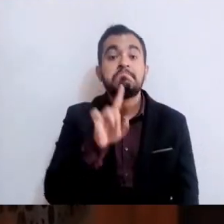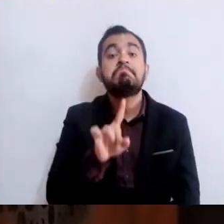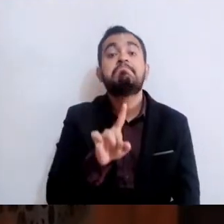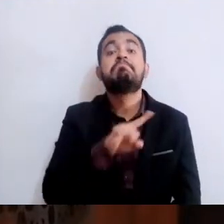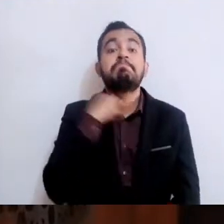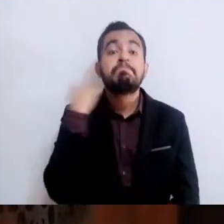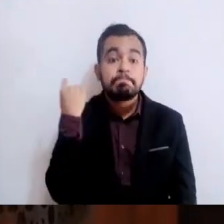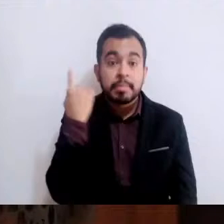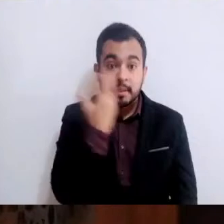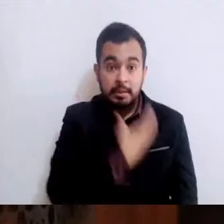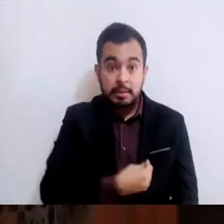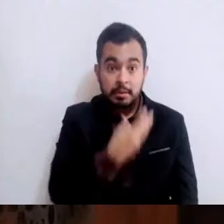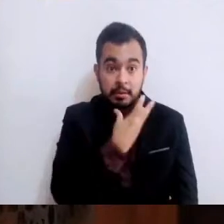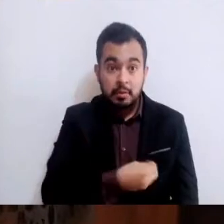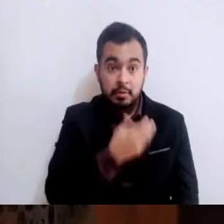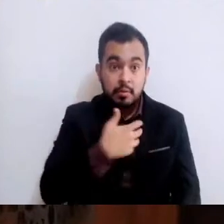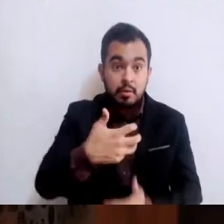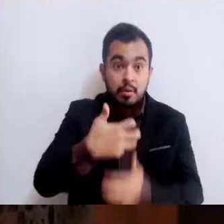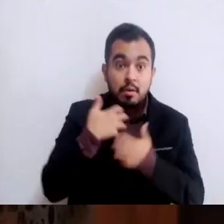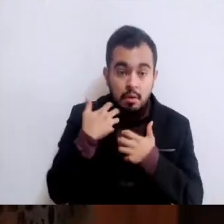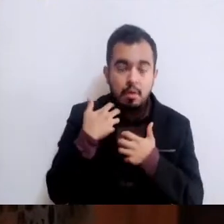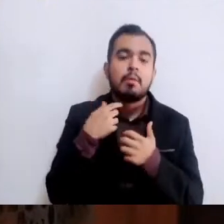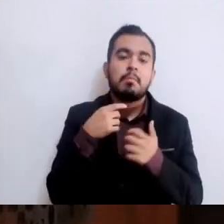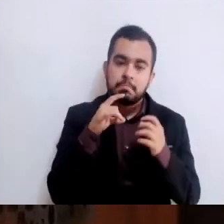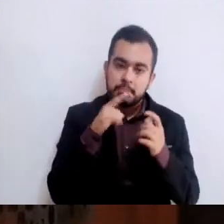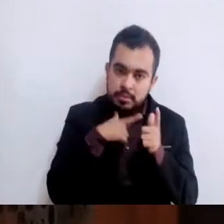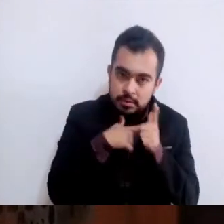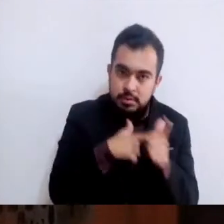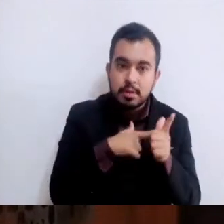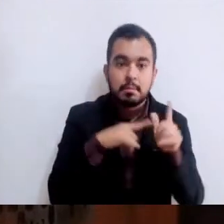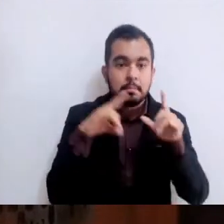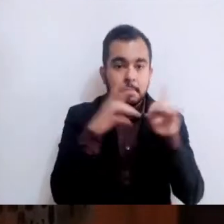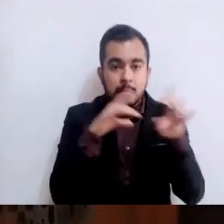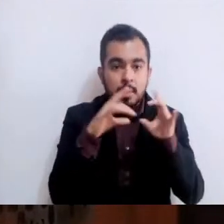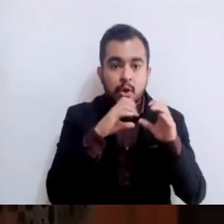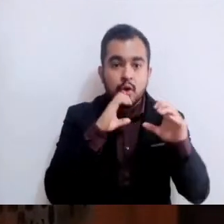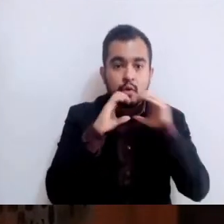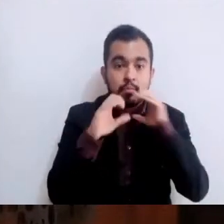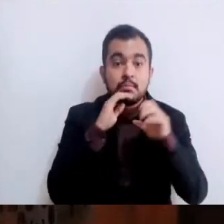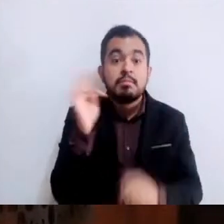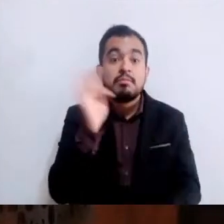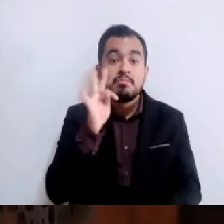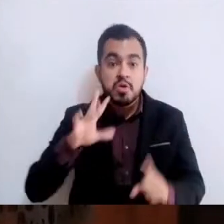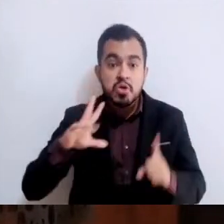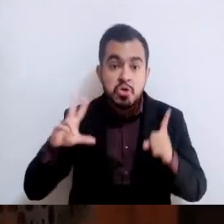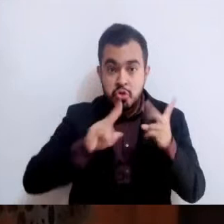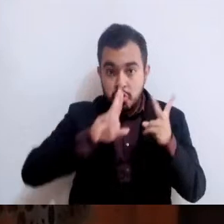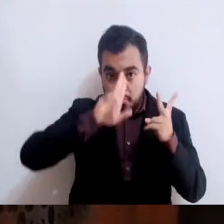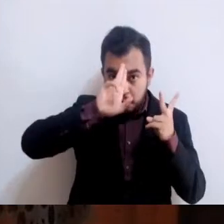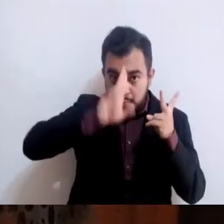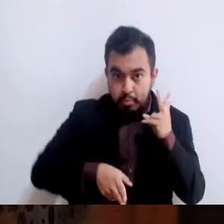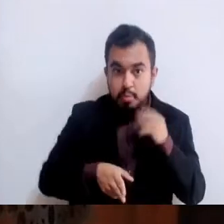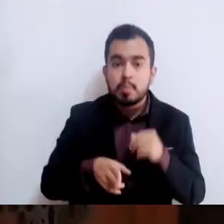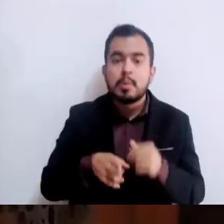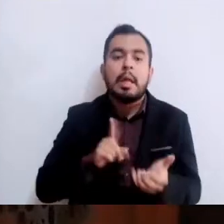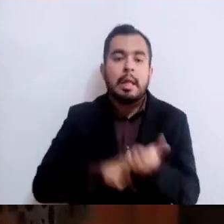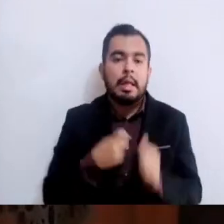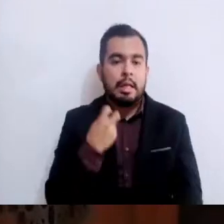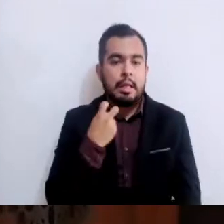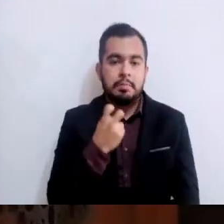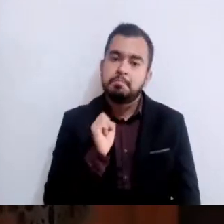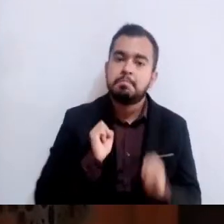cuando estos sean imposibilitados de hacerlo por cuenta propia, siempre que